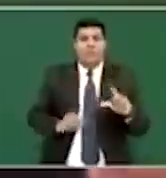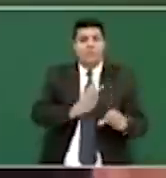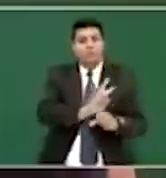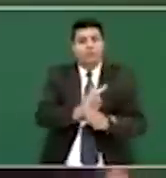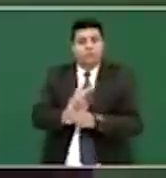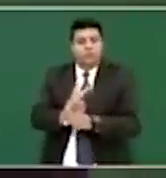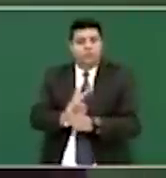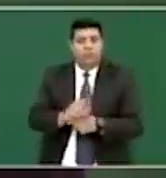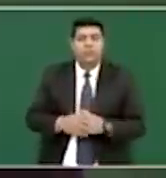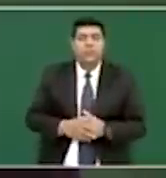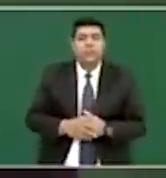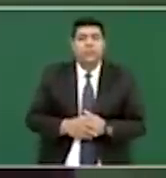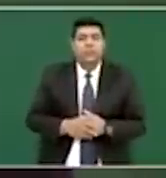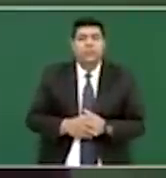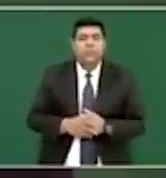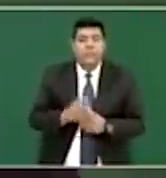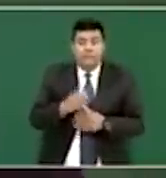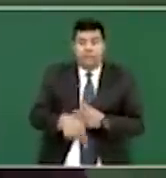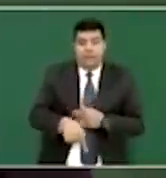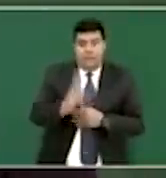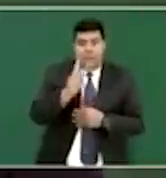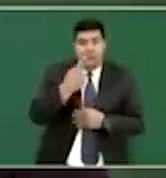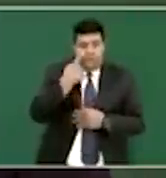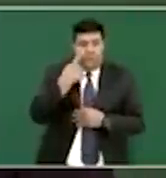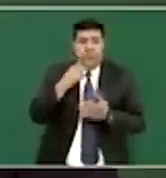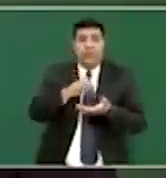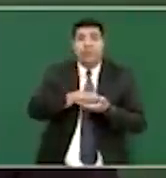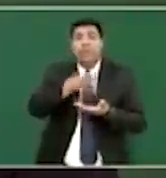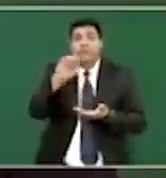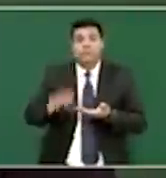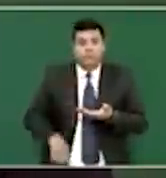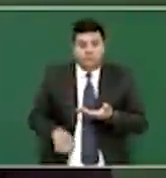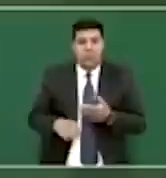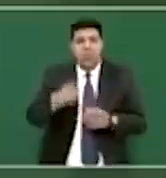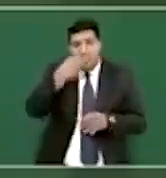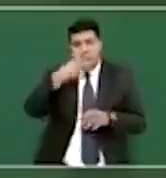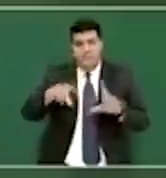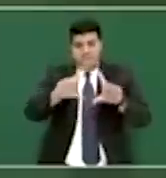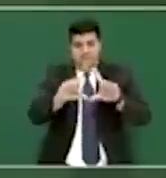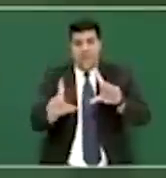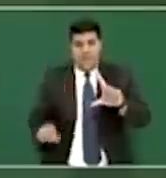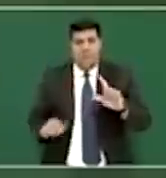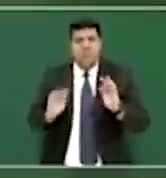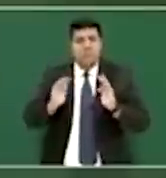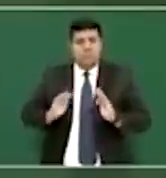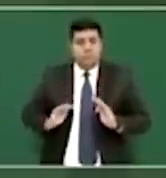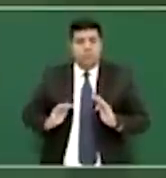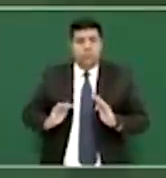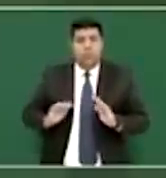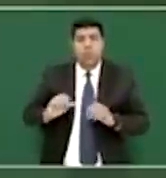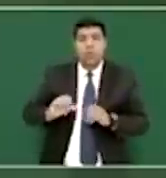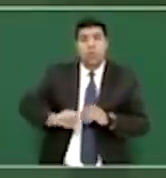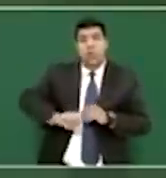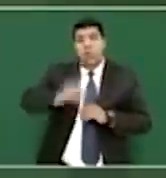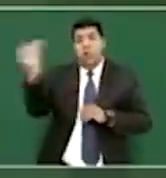Pero en el caso de que nuestro país fuese agredido, todos los mexicanos